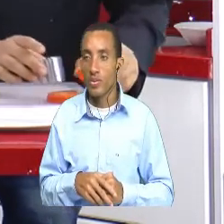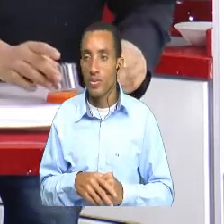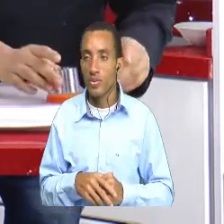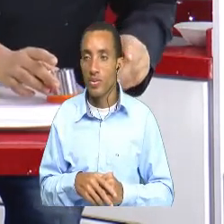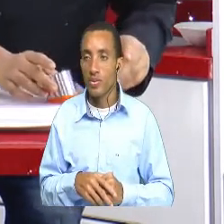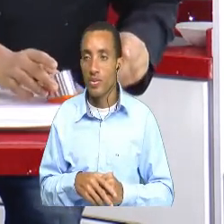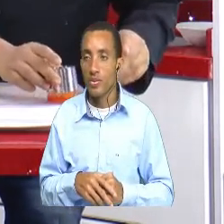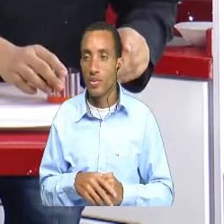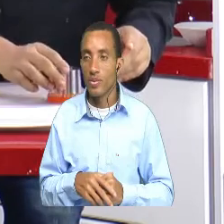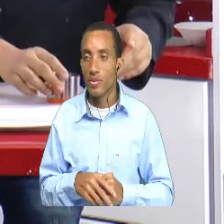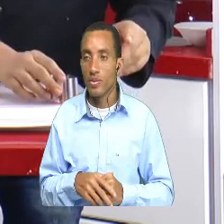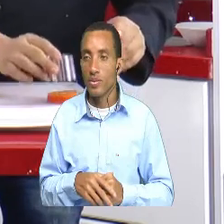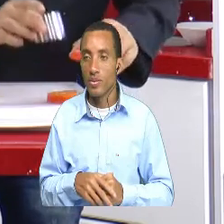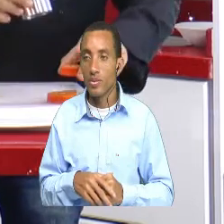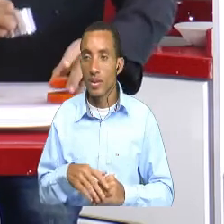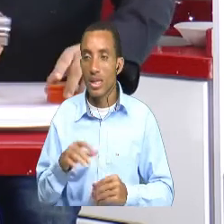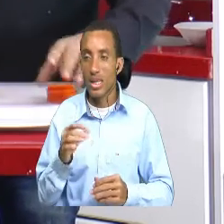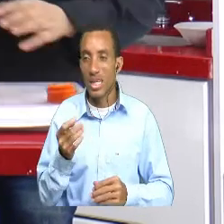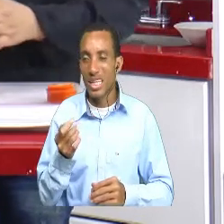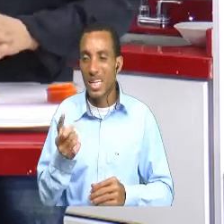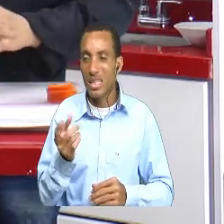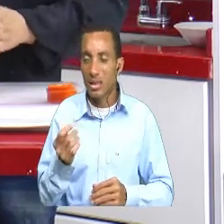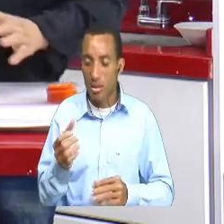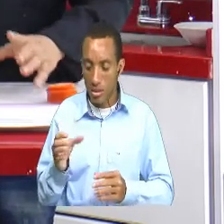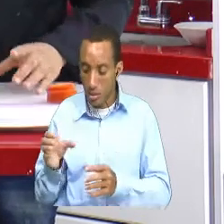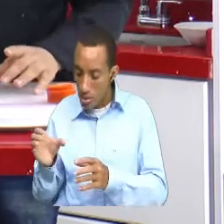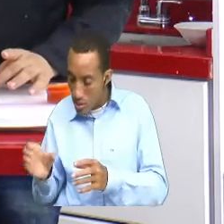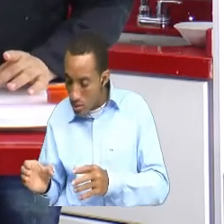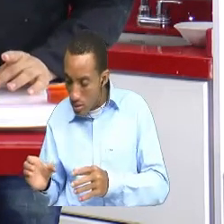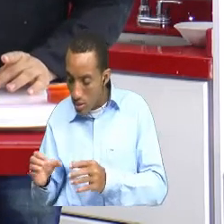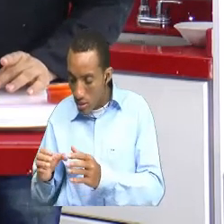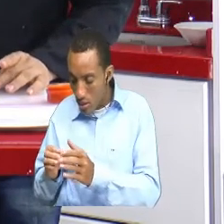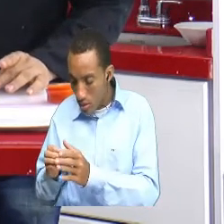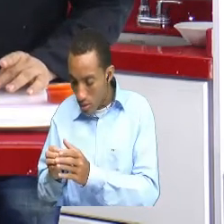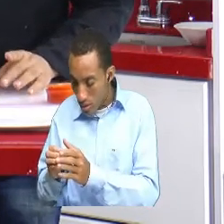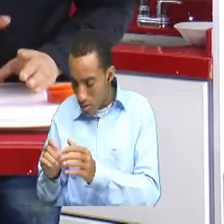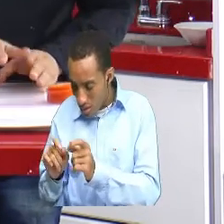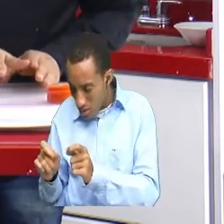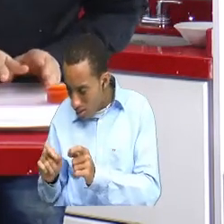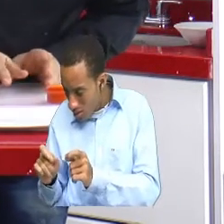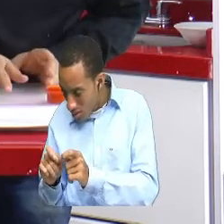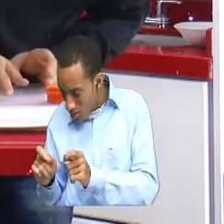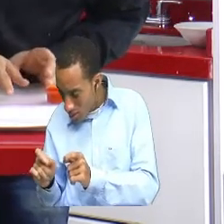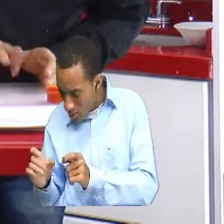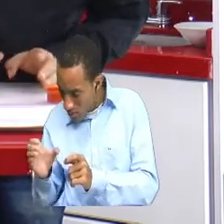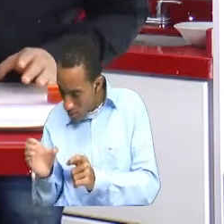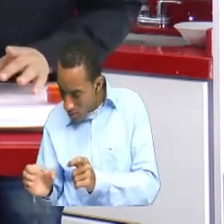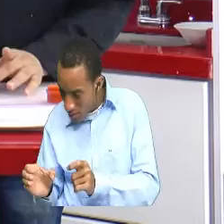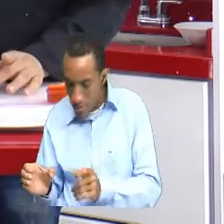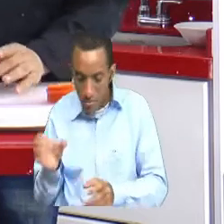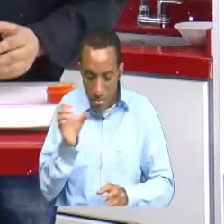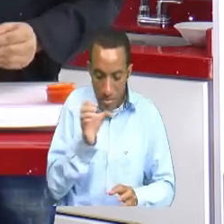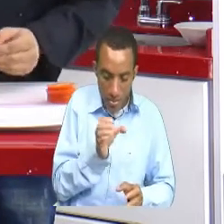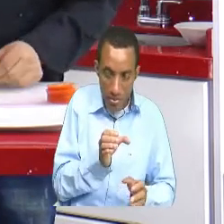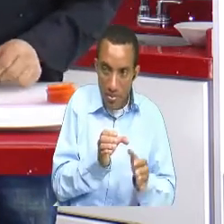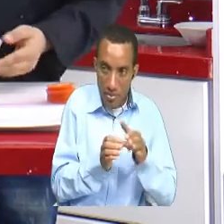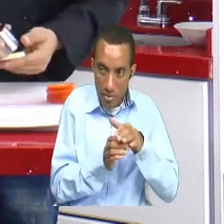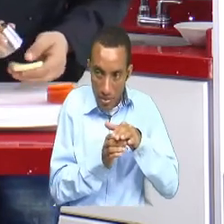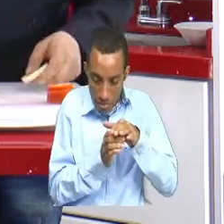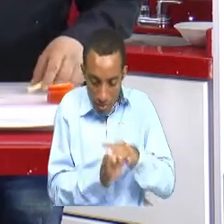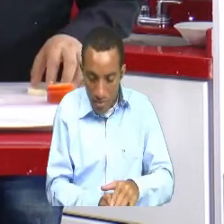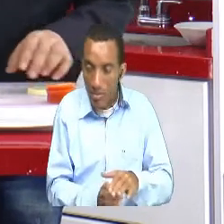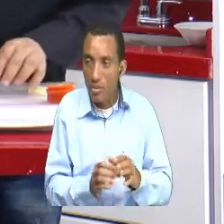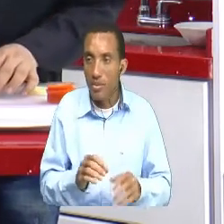en el tomate casi tiene la misma medida del te voy a cortar el queso